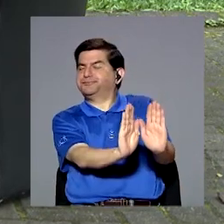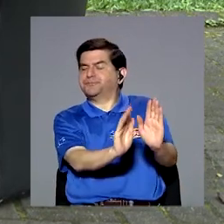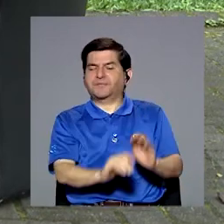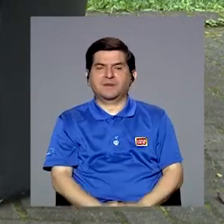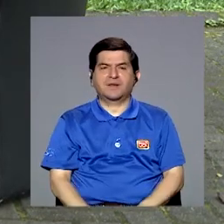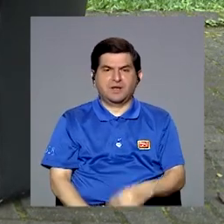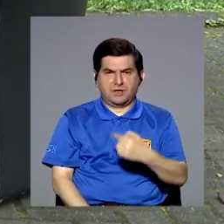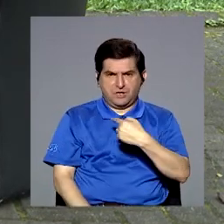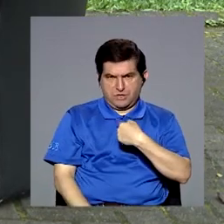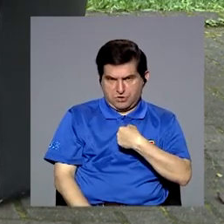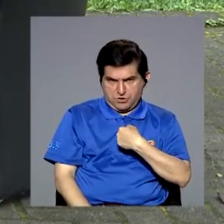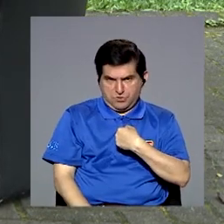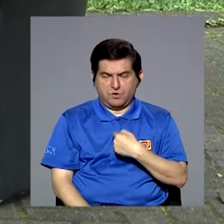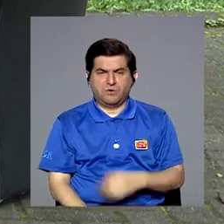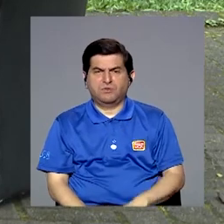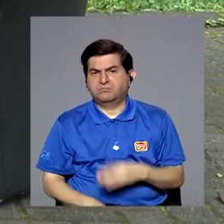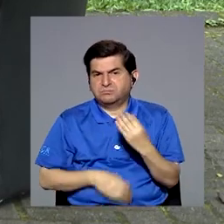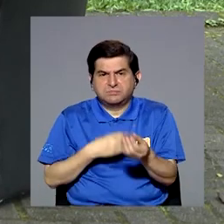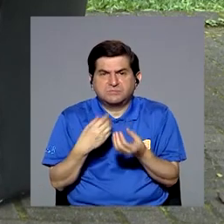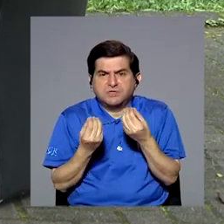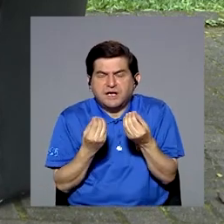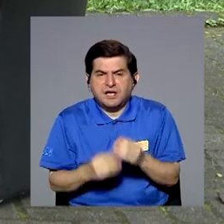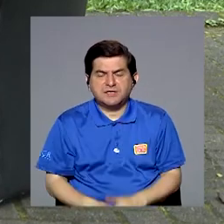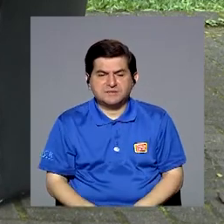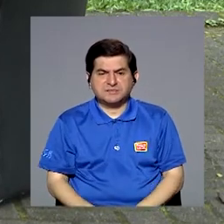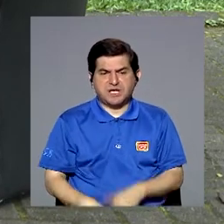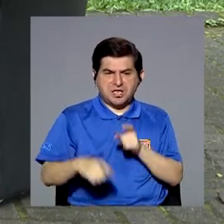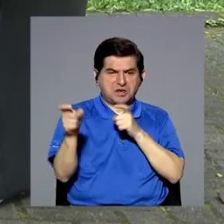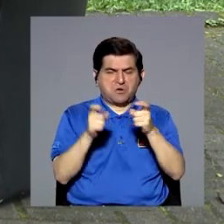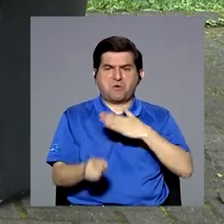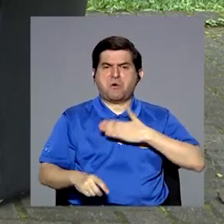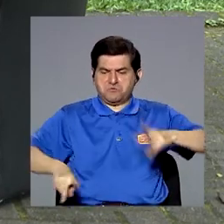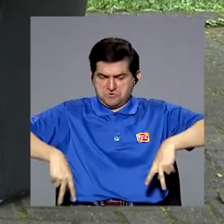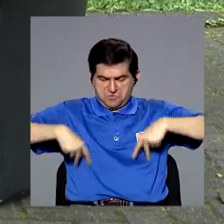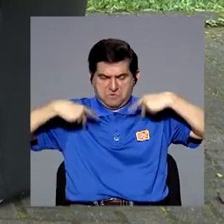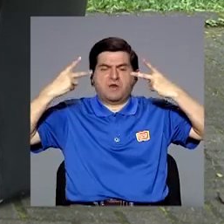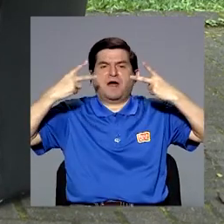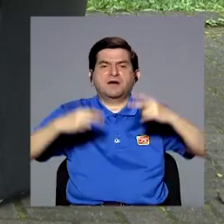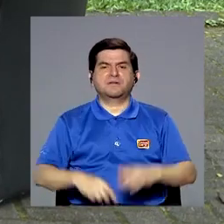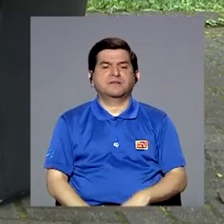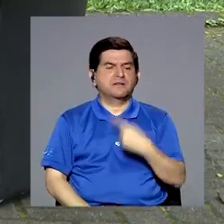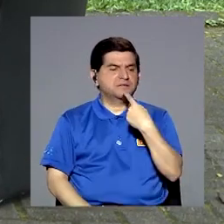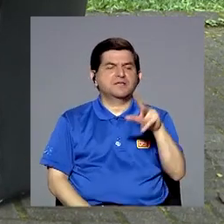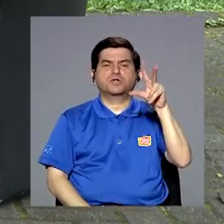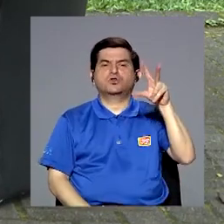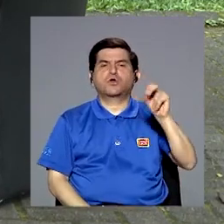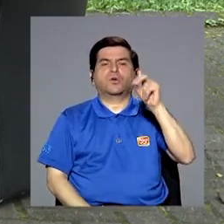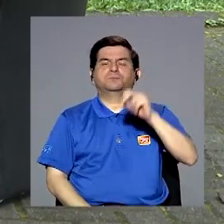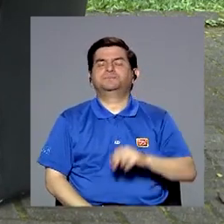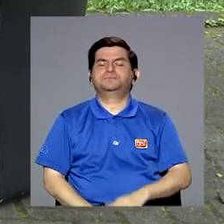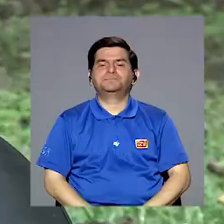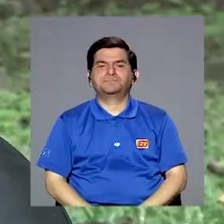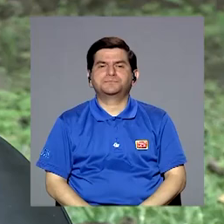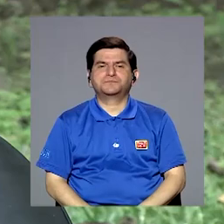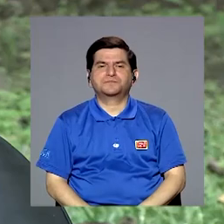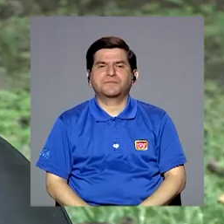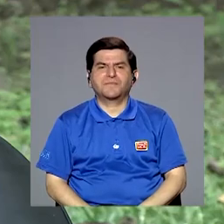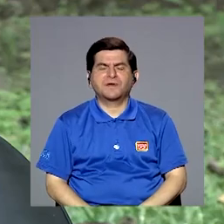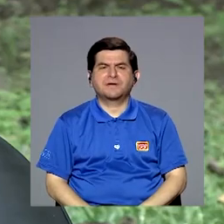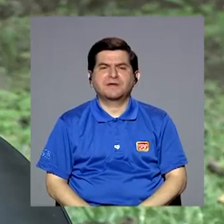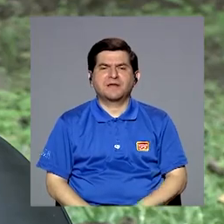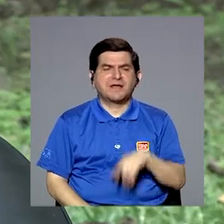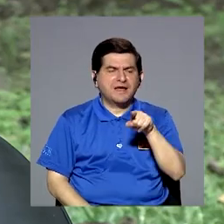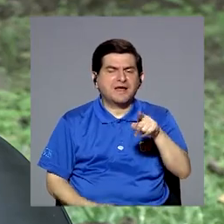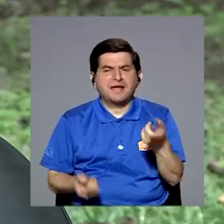y tomar la digamos como el hilo de mi vida y decir, bueno, no. Y si definitivamente van